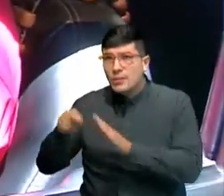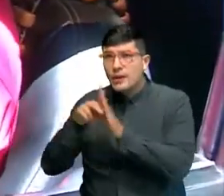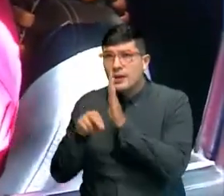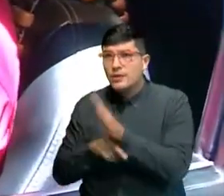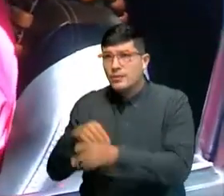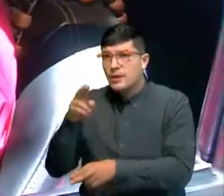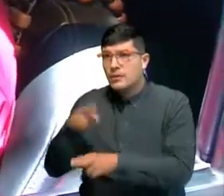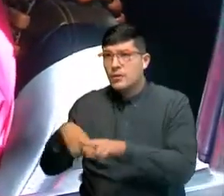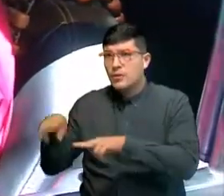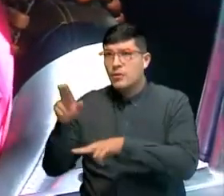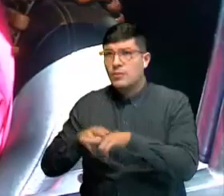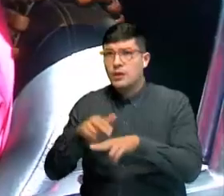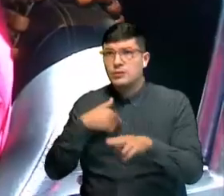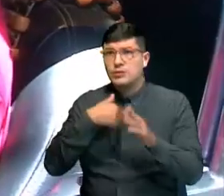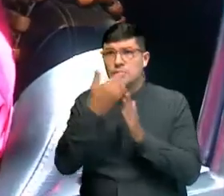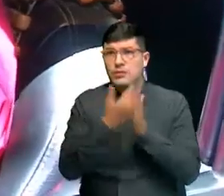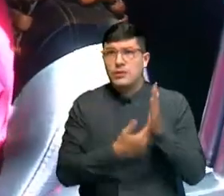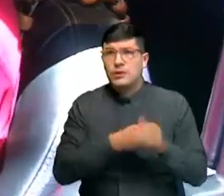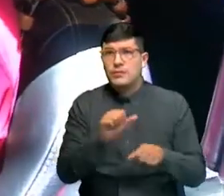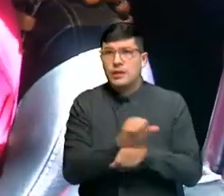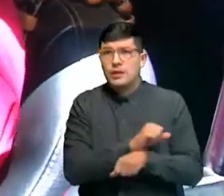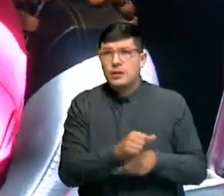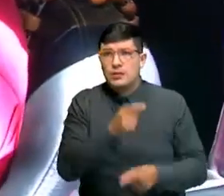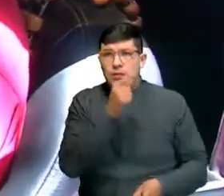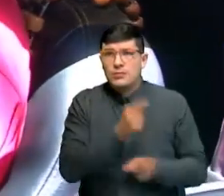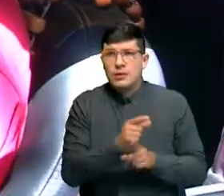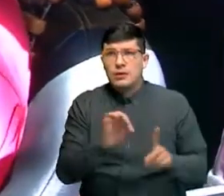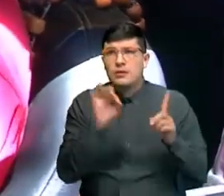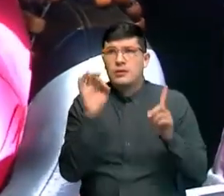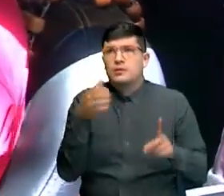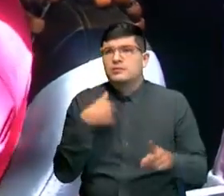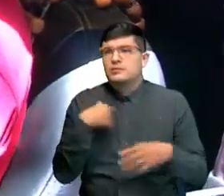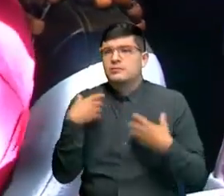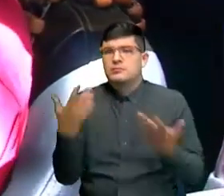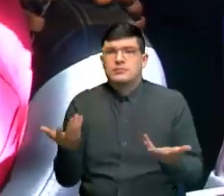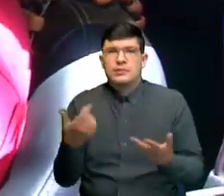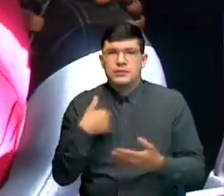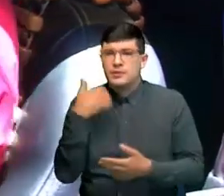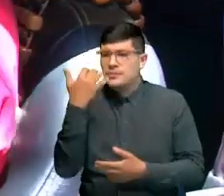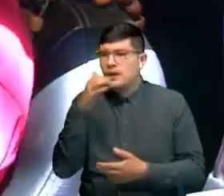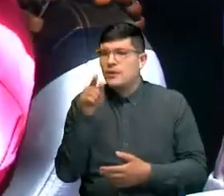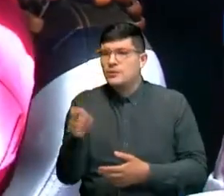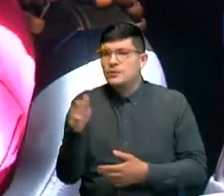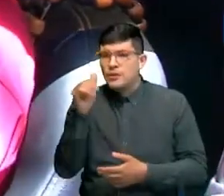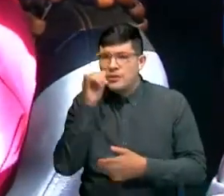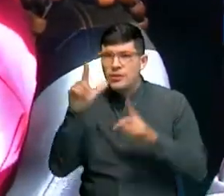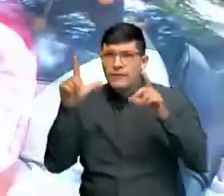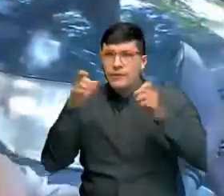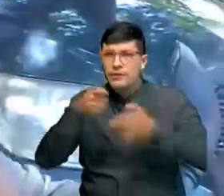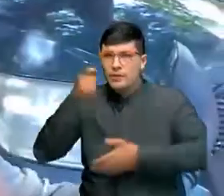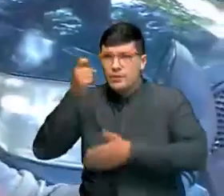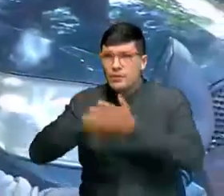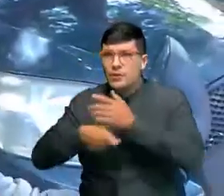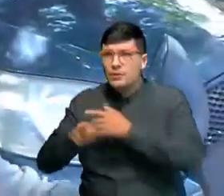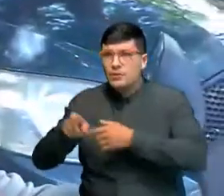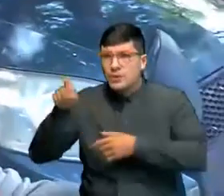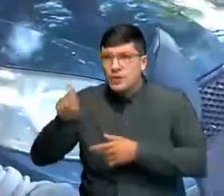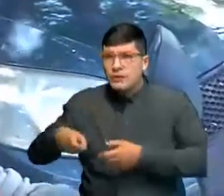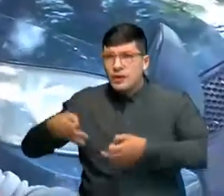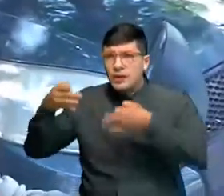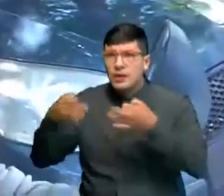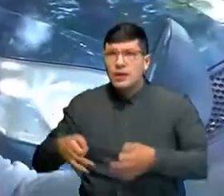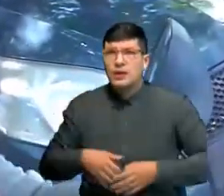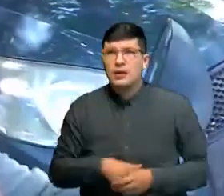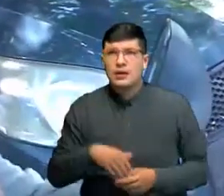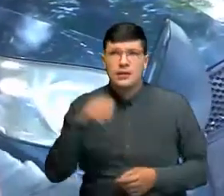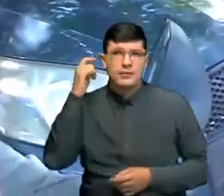funcionando, porque yo tengo mis papeles al día, mi carro al día, no tengo por qué tener miedo con la fotomulta, hay que cumplir con las normas. Está uno, bueno, pasa